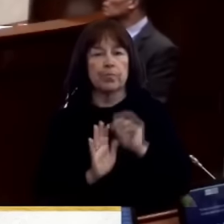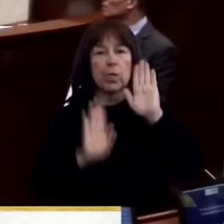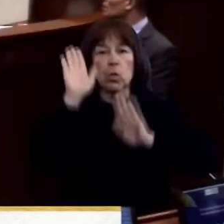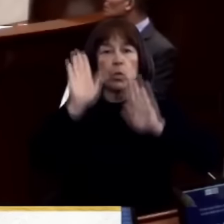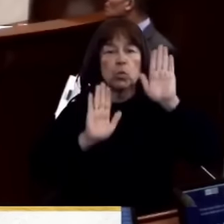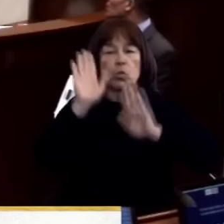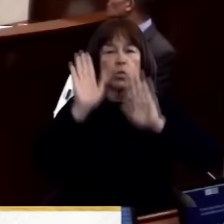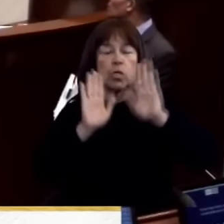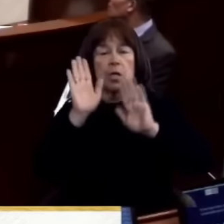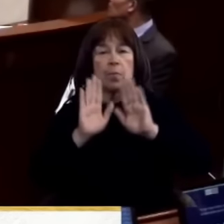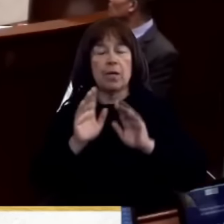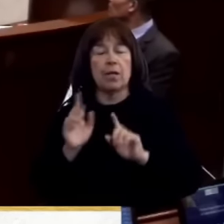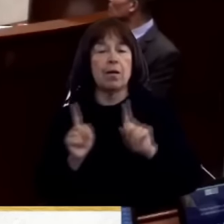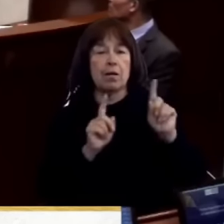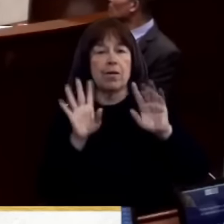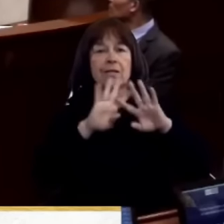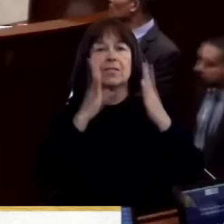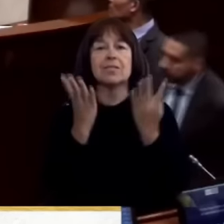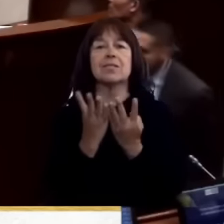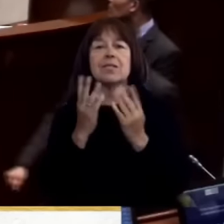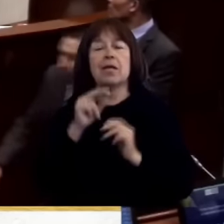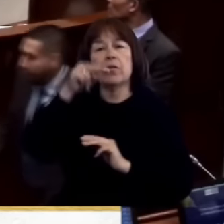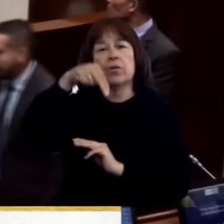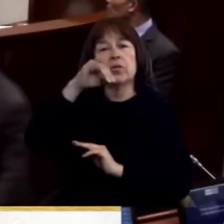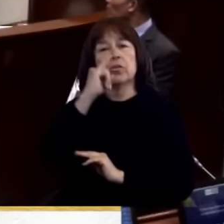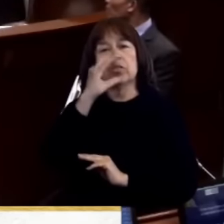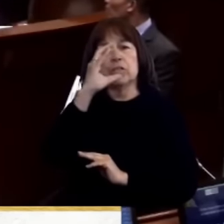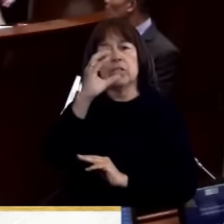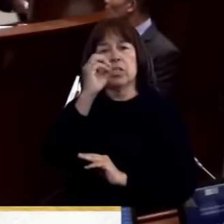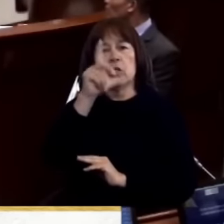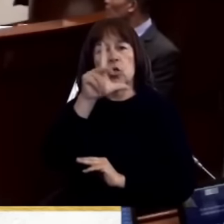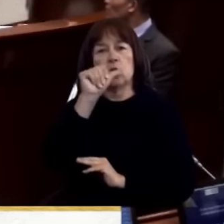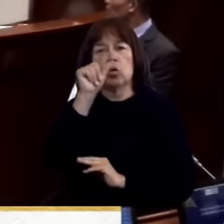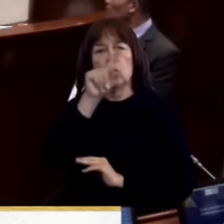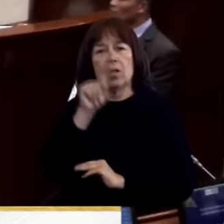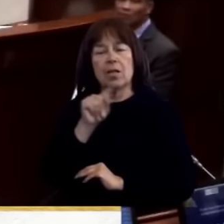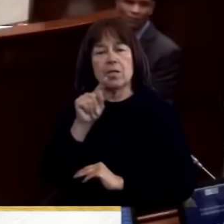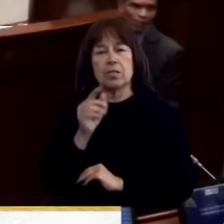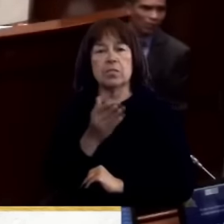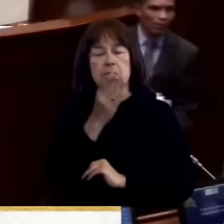palabra y tiene prioridad el senador Nicolás Albeiro Echeverri,